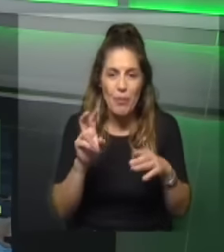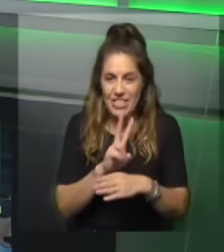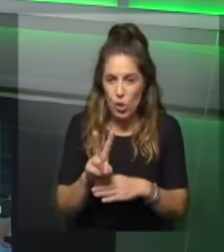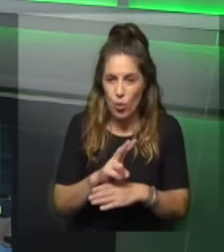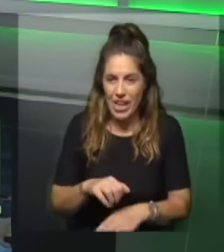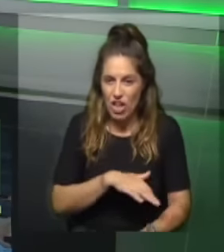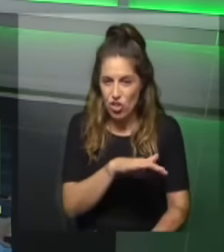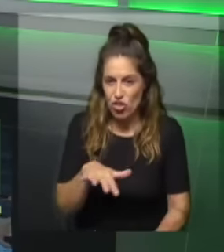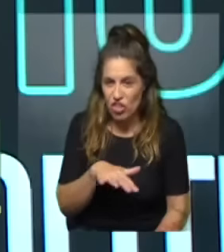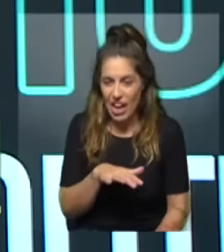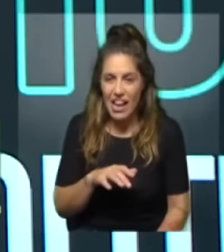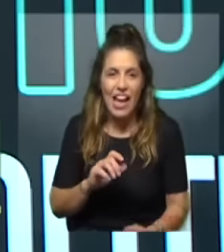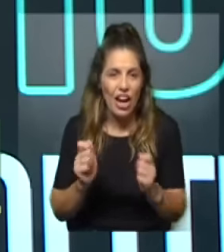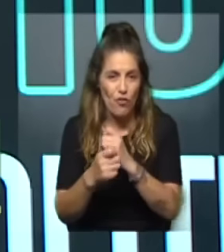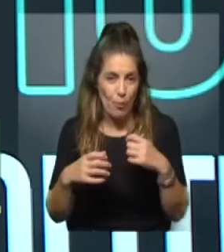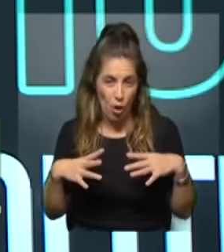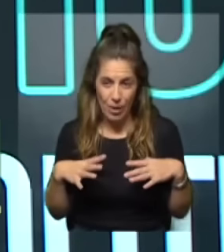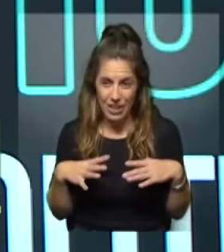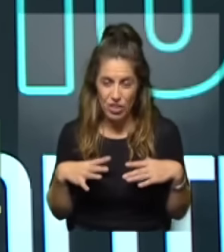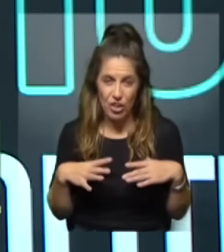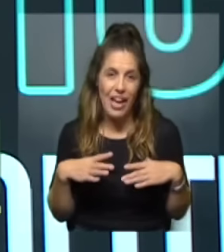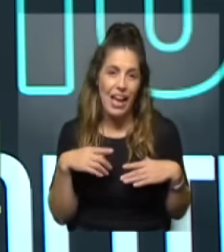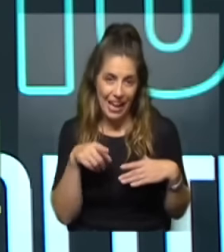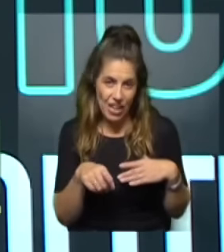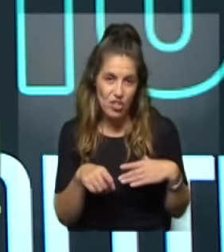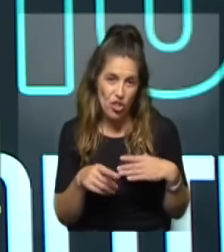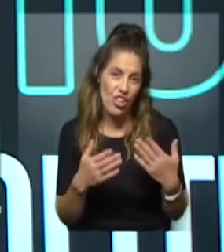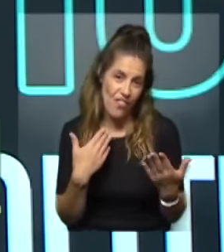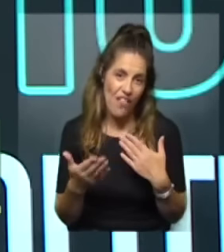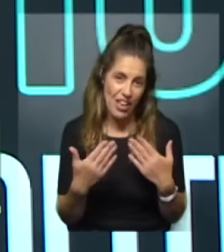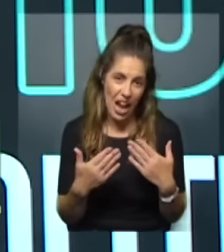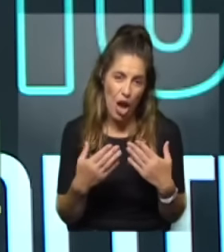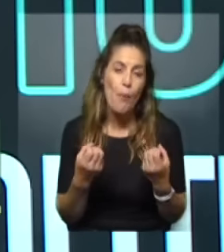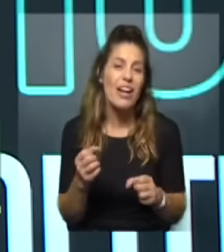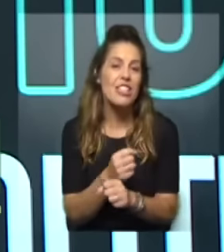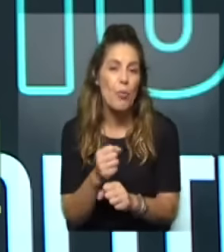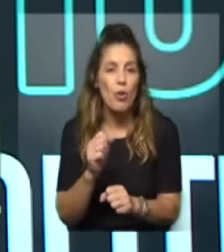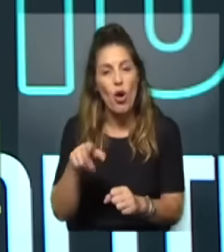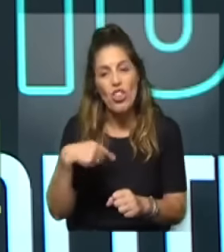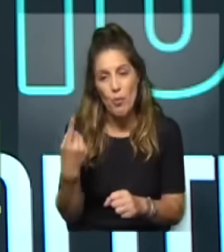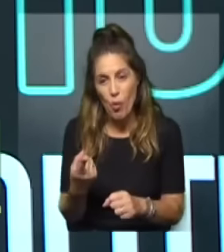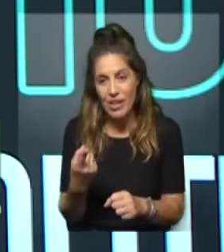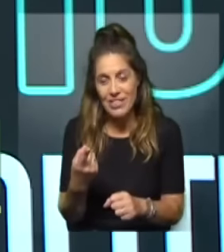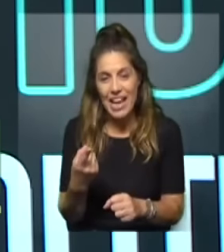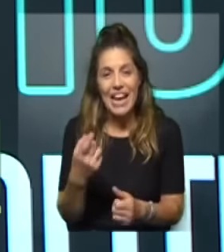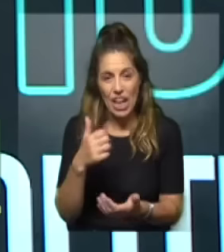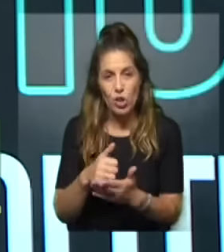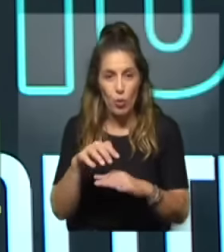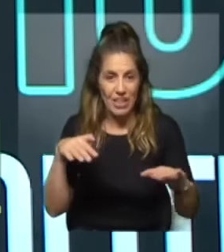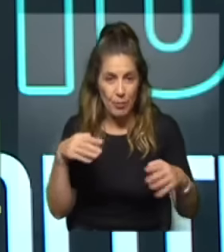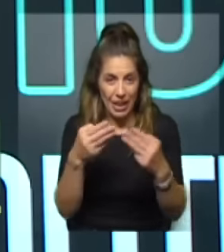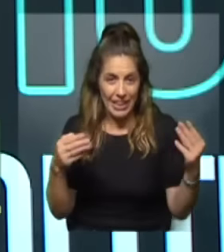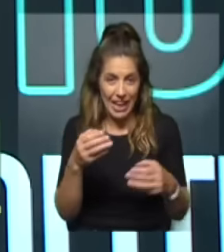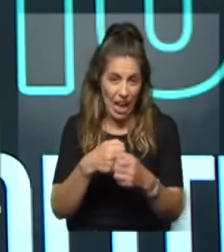y la reforma de jubilaciones y pensiones va a estar entre otras cosas porque se aprobó después que él ya estuvo en la asamblea general el año